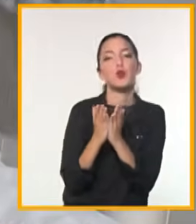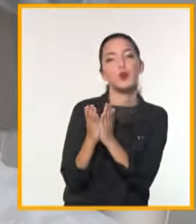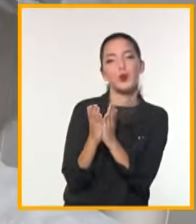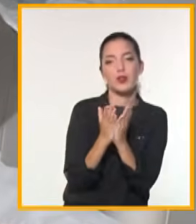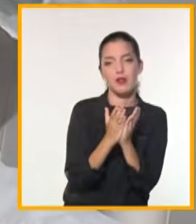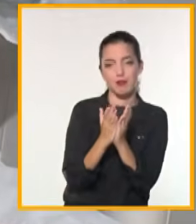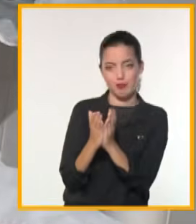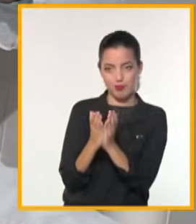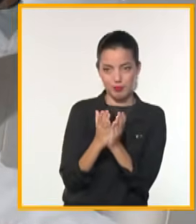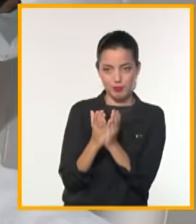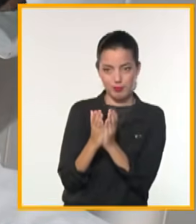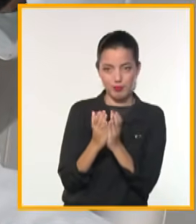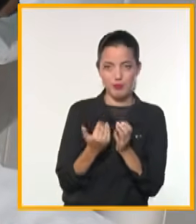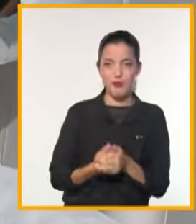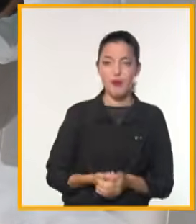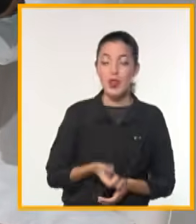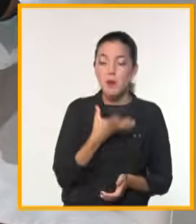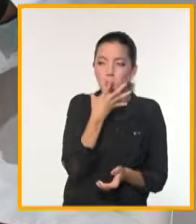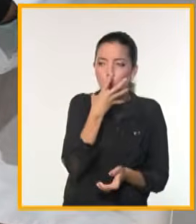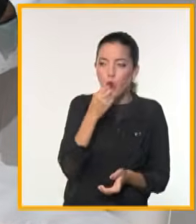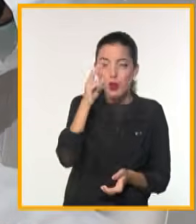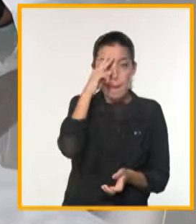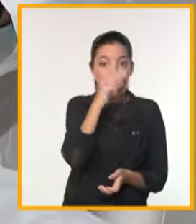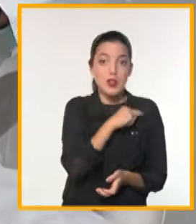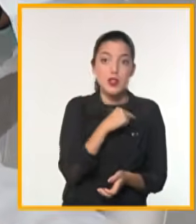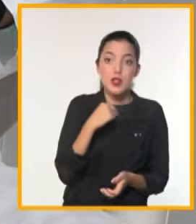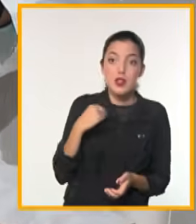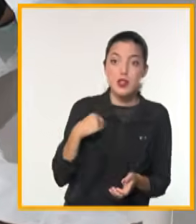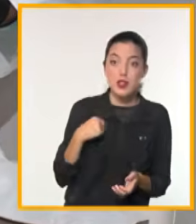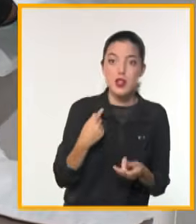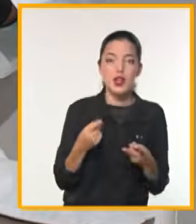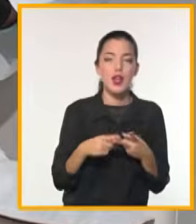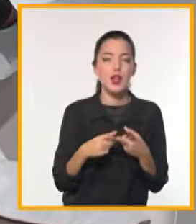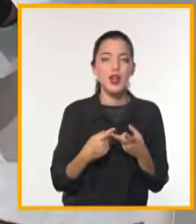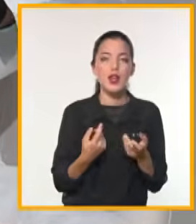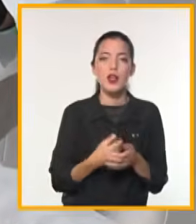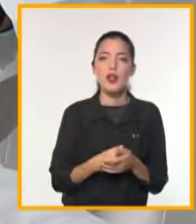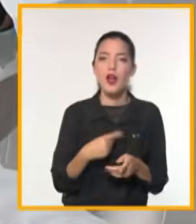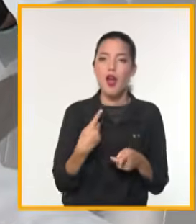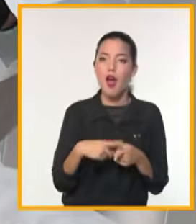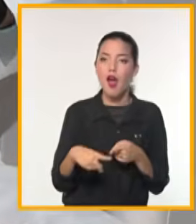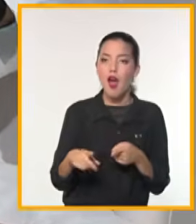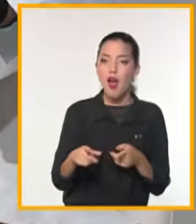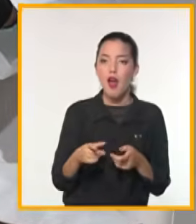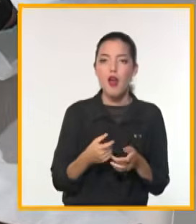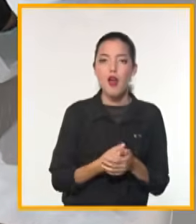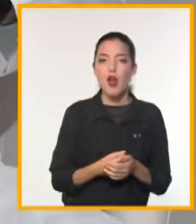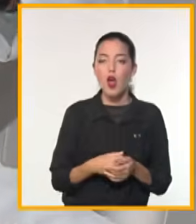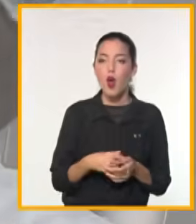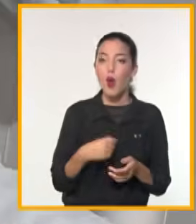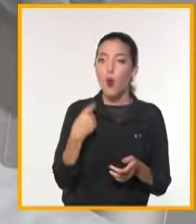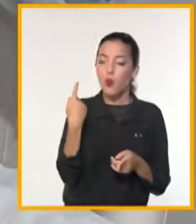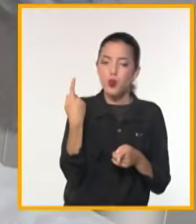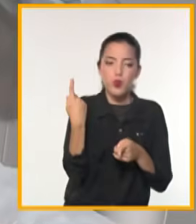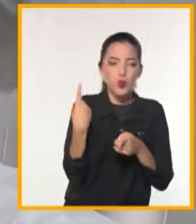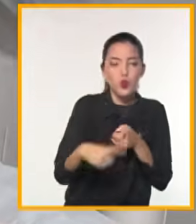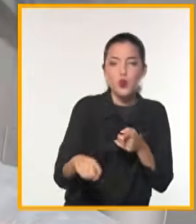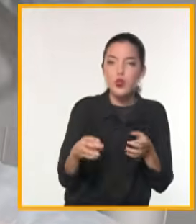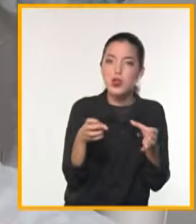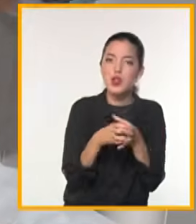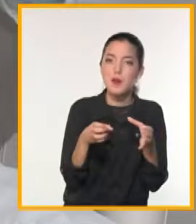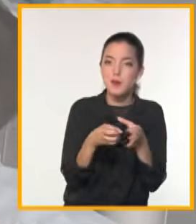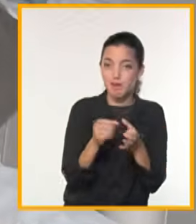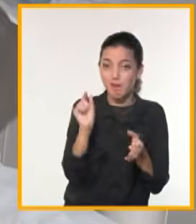mí siempre me gustó la medicina. Fidelito organizó un grupo de energía atómica para estudiar